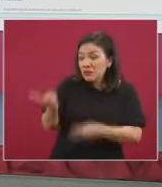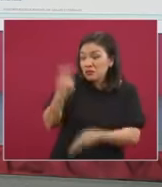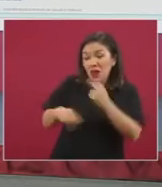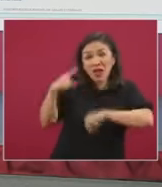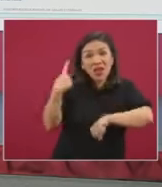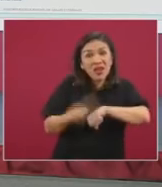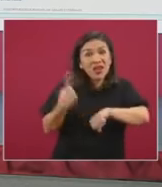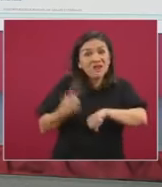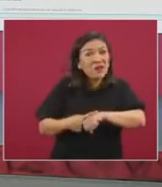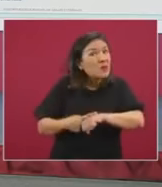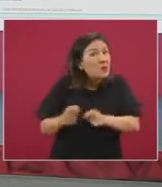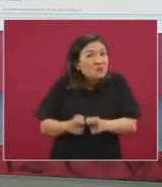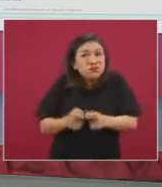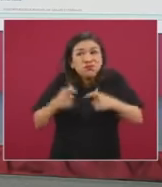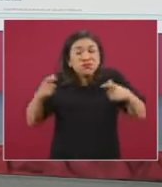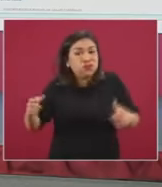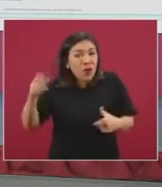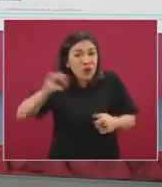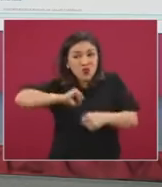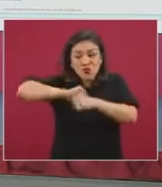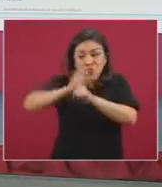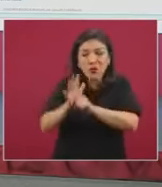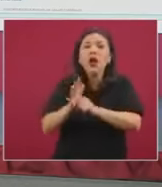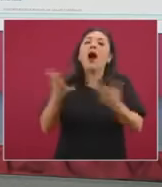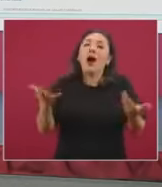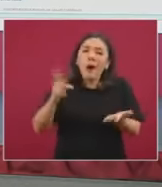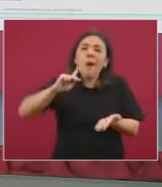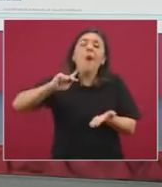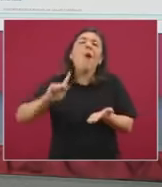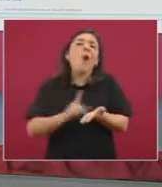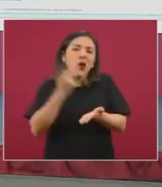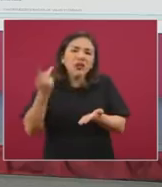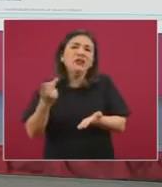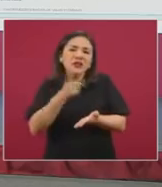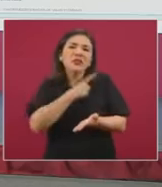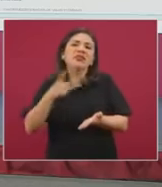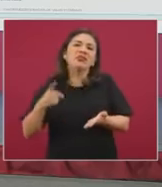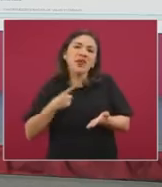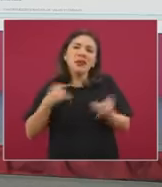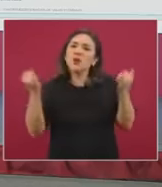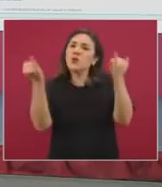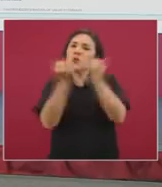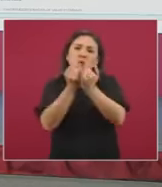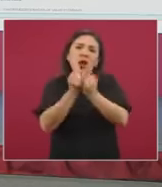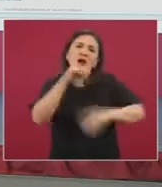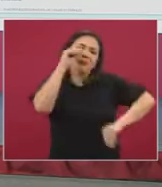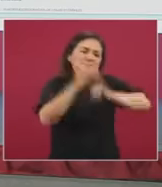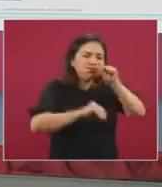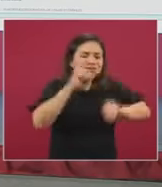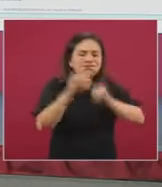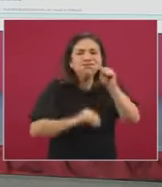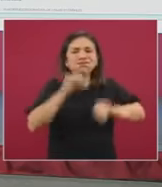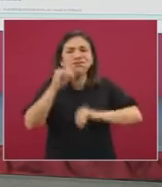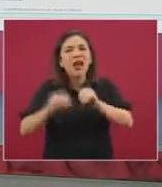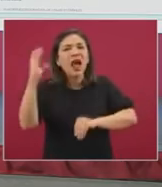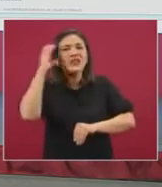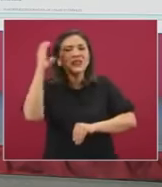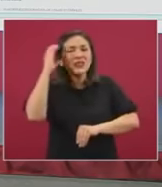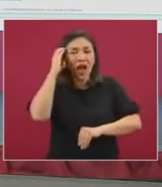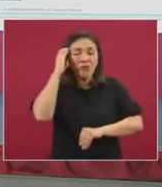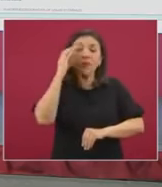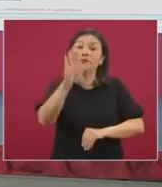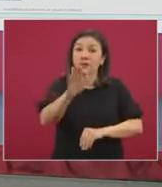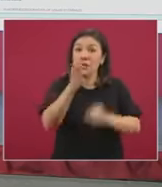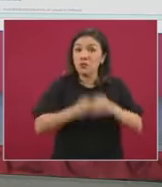de atención para pacientes con COVID, tendrán que volver a regresar a habilitar camas. Y cuando hablamos de camas,